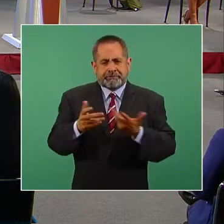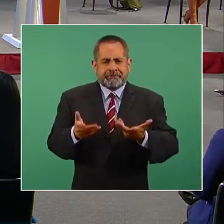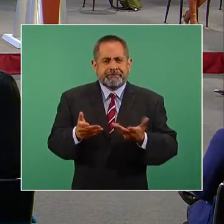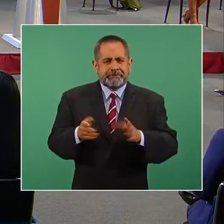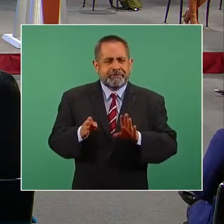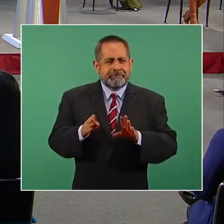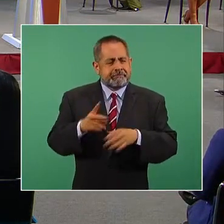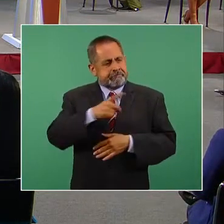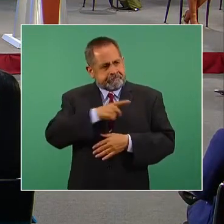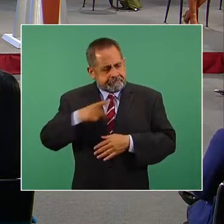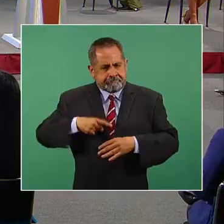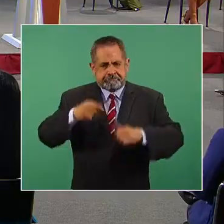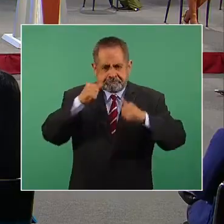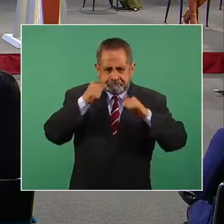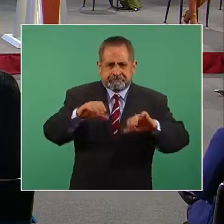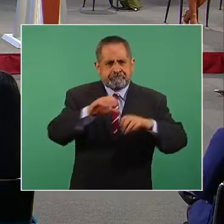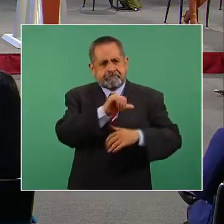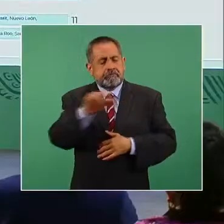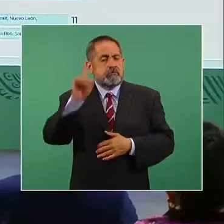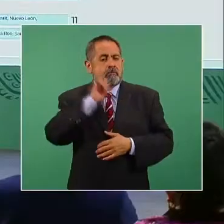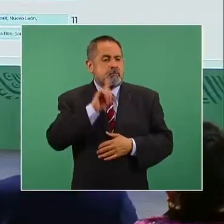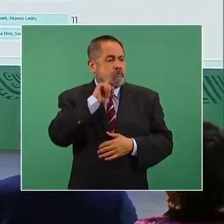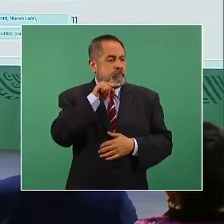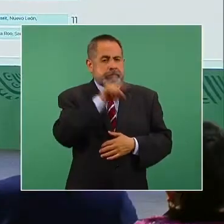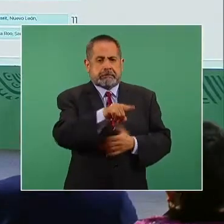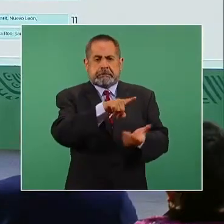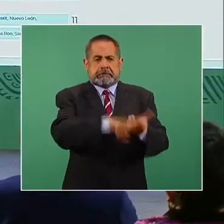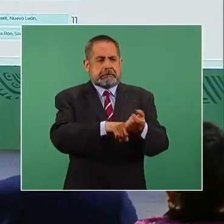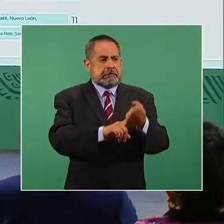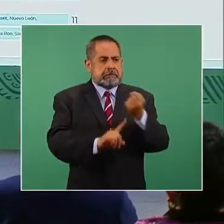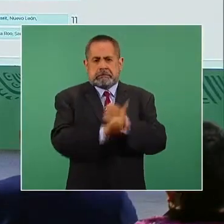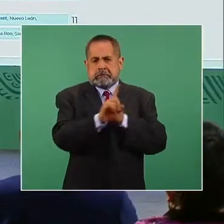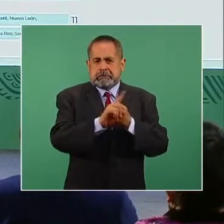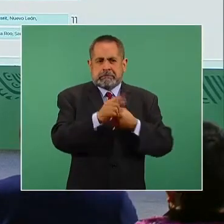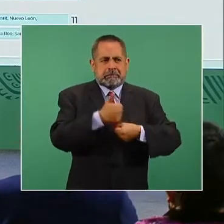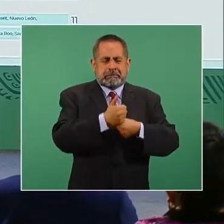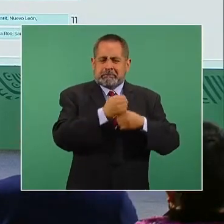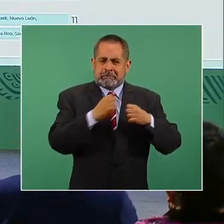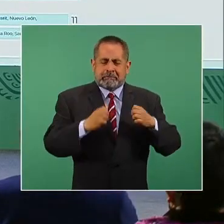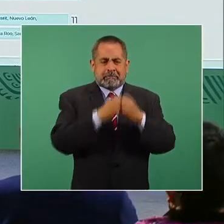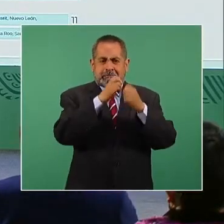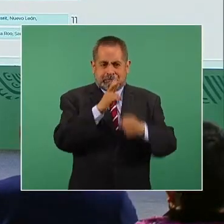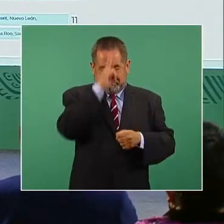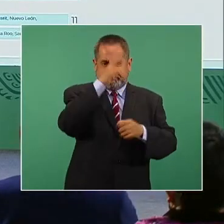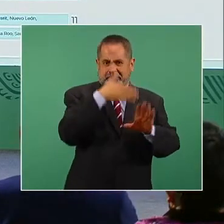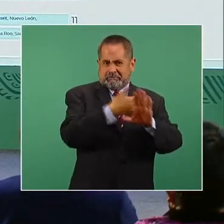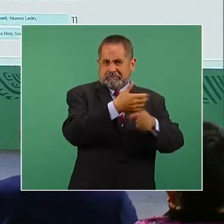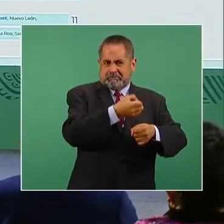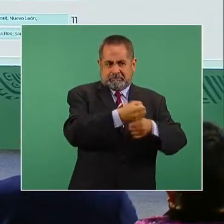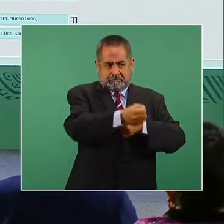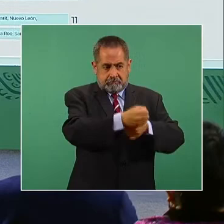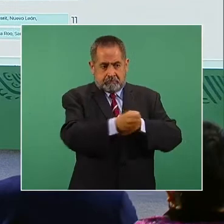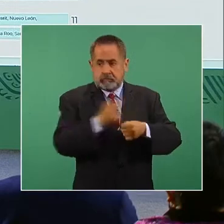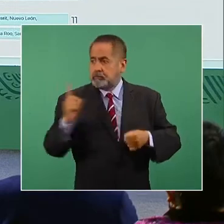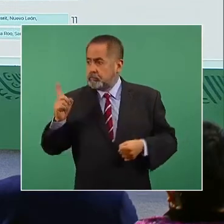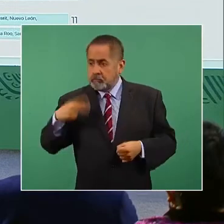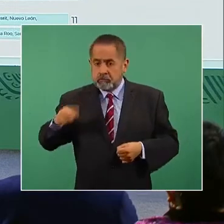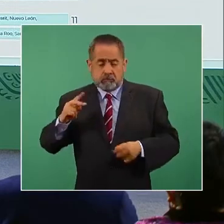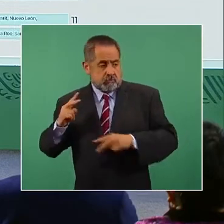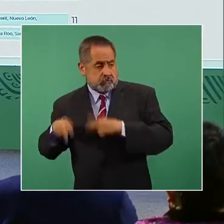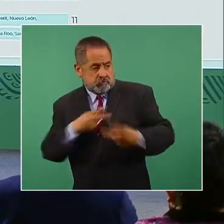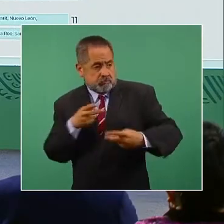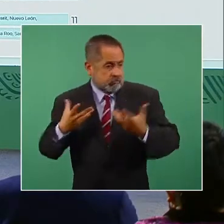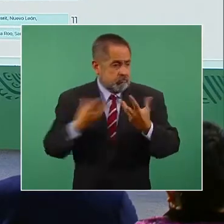cómo se debe atender a una mujer que está viviendo un episodio de violencia y pueda actuar de manera rápida y de